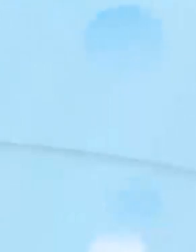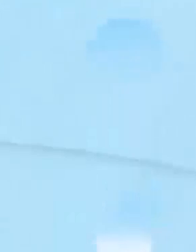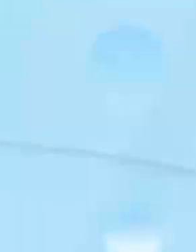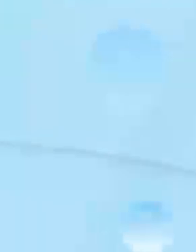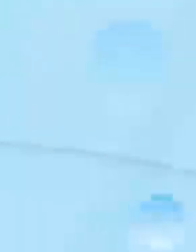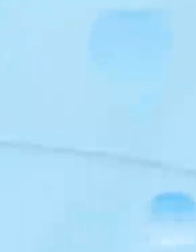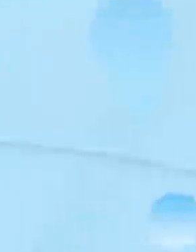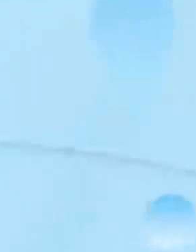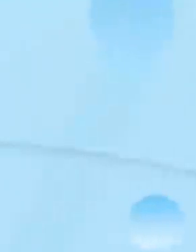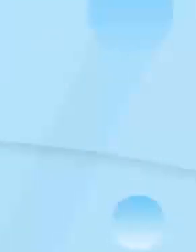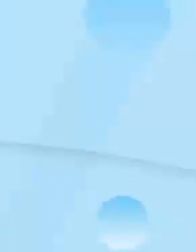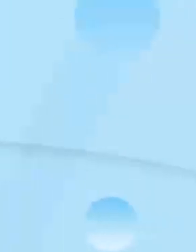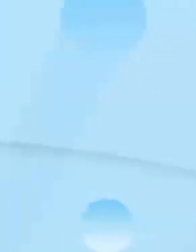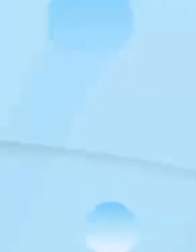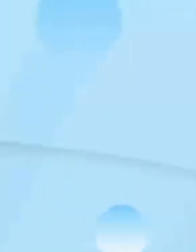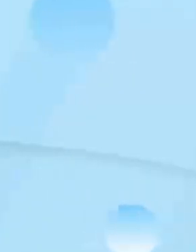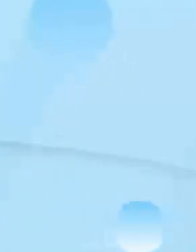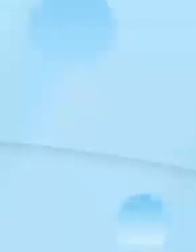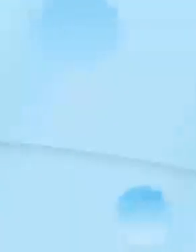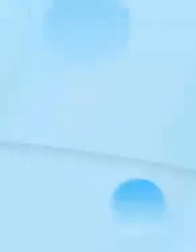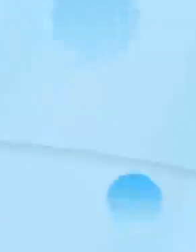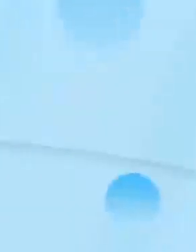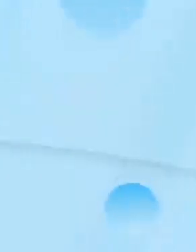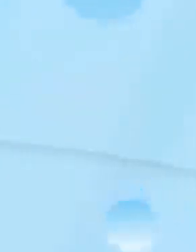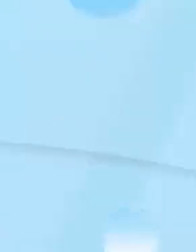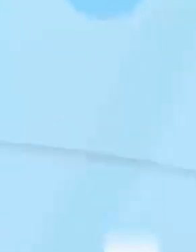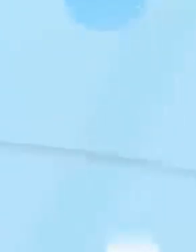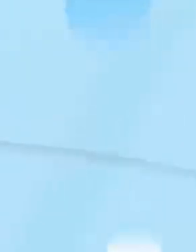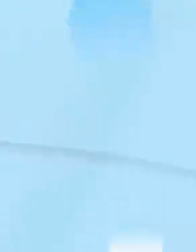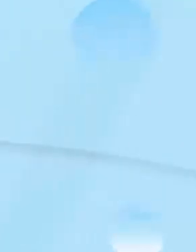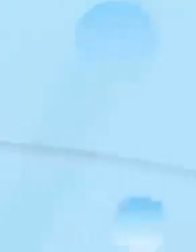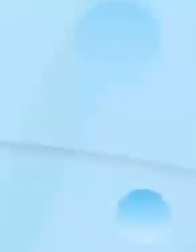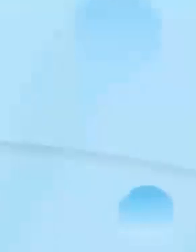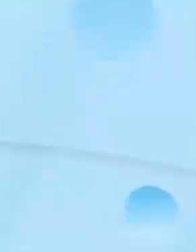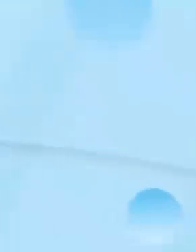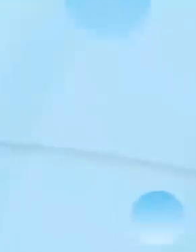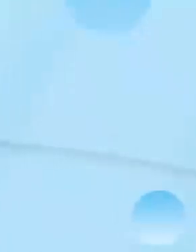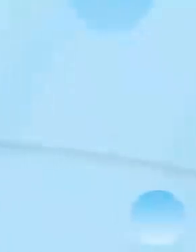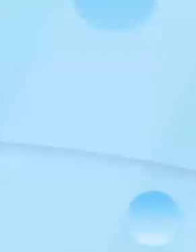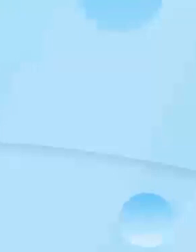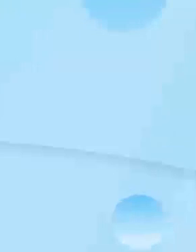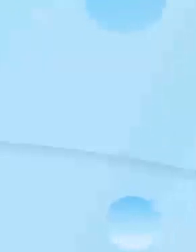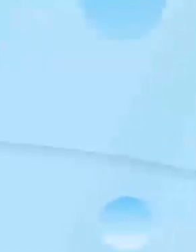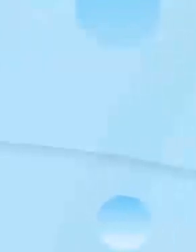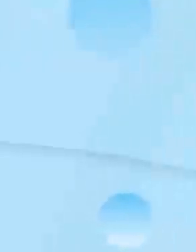¿Qué tema y subtemas podrán guiar la intención de su investigación?